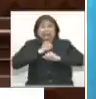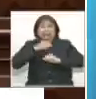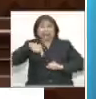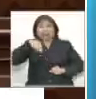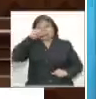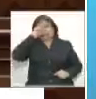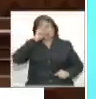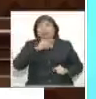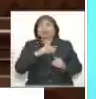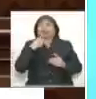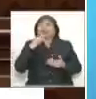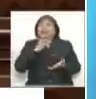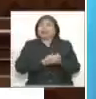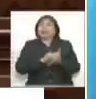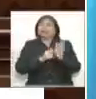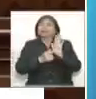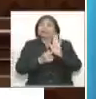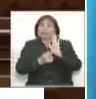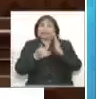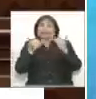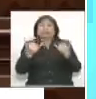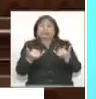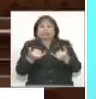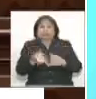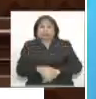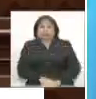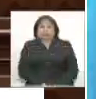Fuerza Popular. Es lo que vamos a ver, seguro. Van a quedar, no, de ninguna manera,